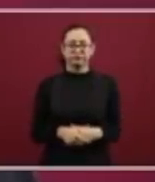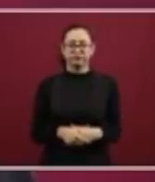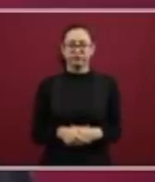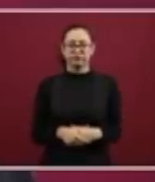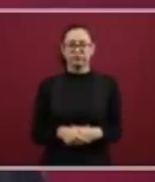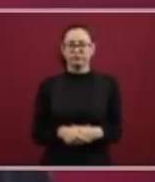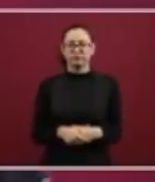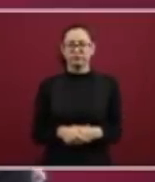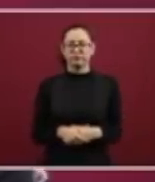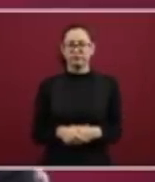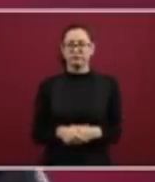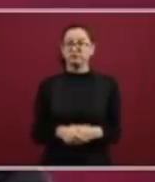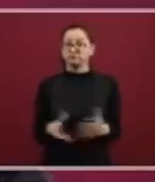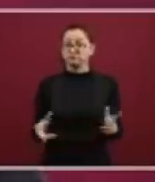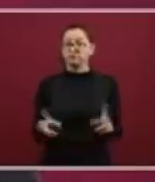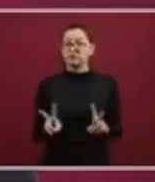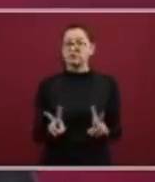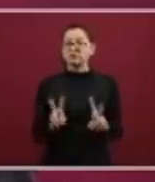vea con seriedad,